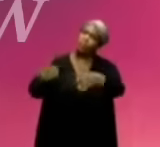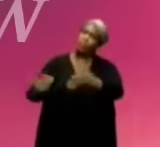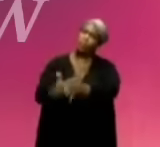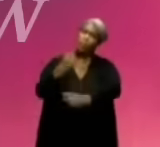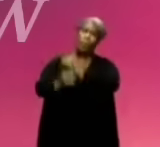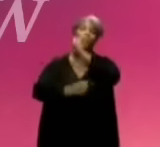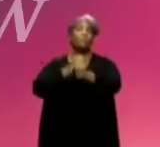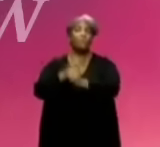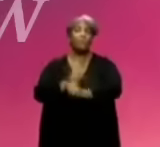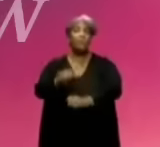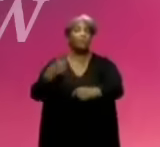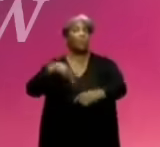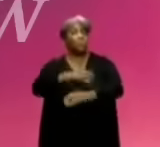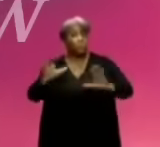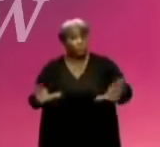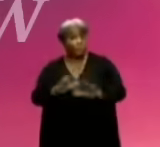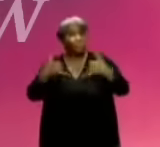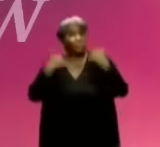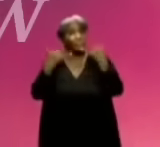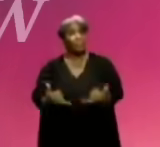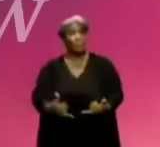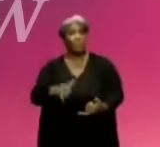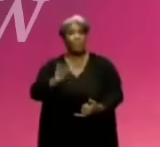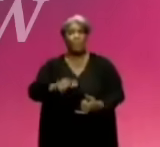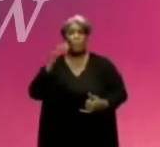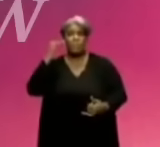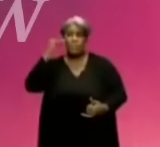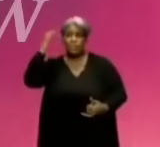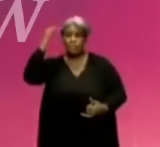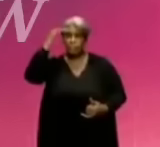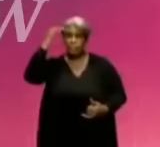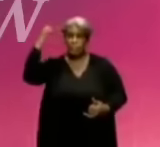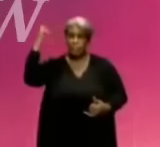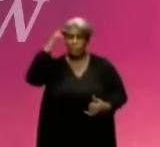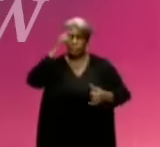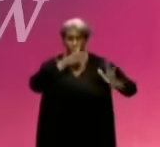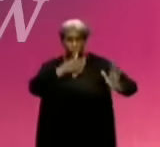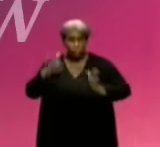lo que estamos haciendo. Y esto es salud mental, Zoila. Si nosotros le damos